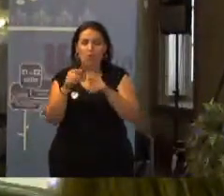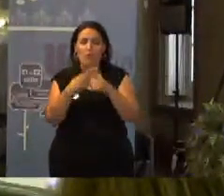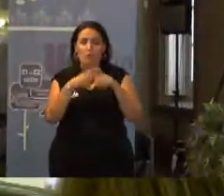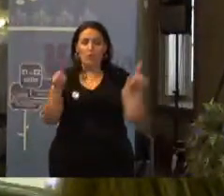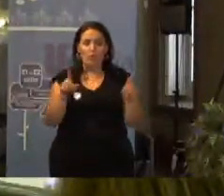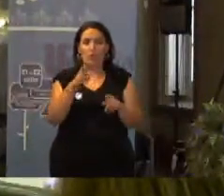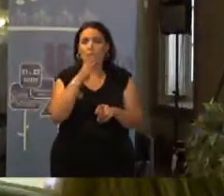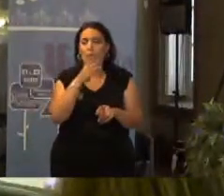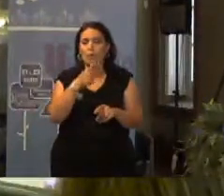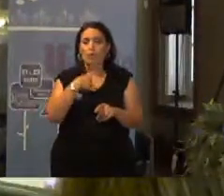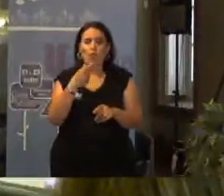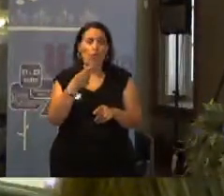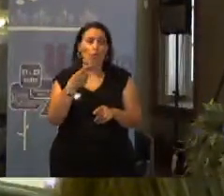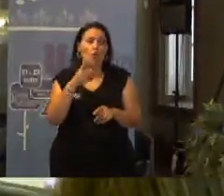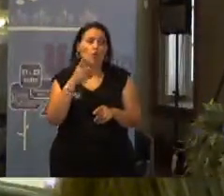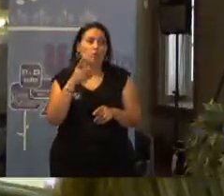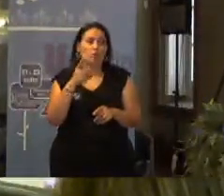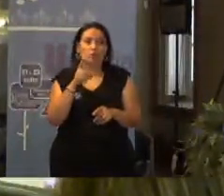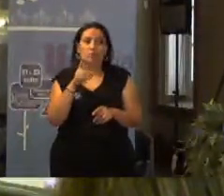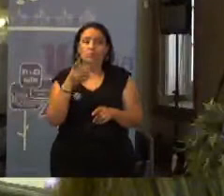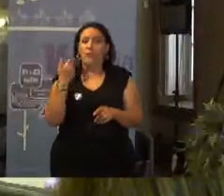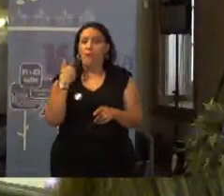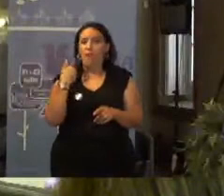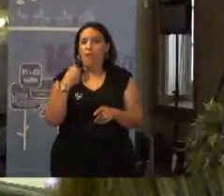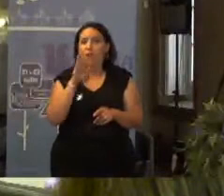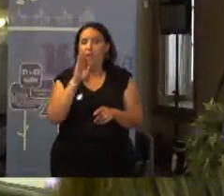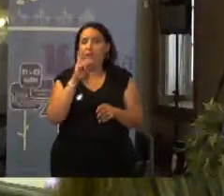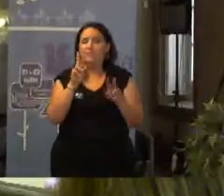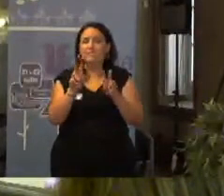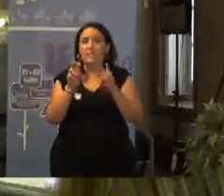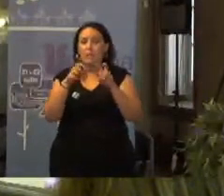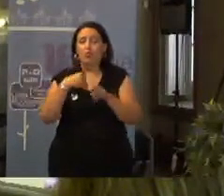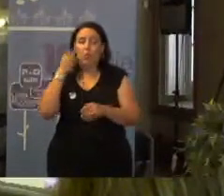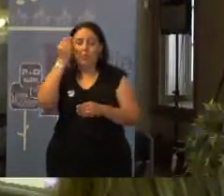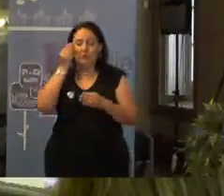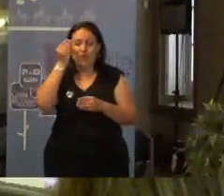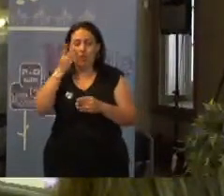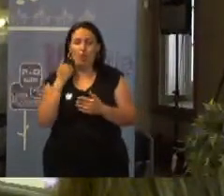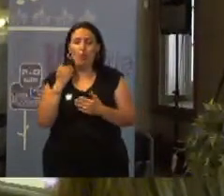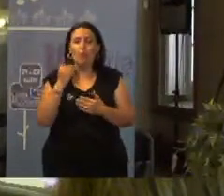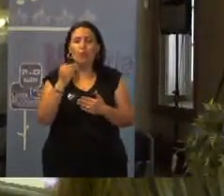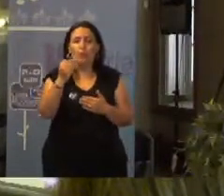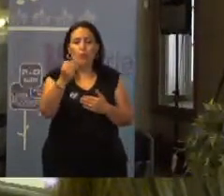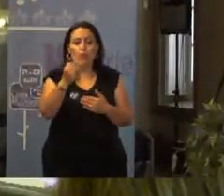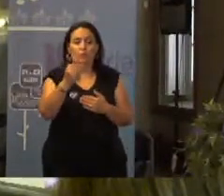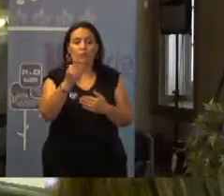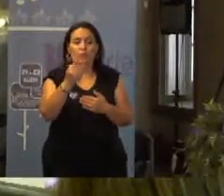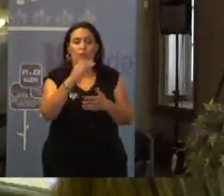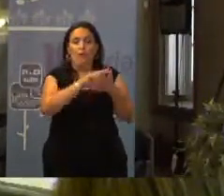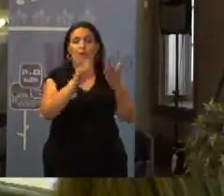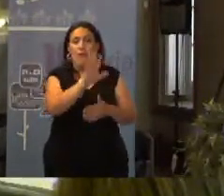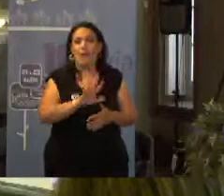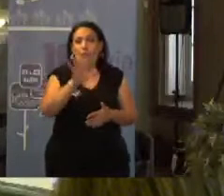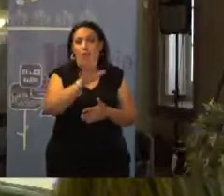cando falaba estaba a falar... Si, estaba falando sempre pensando nun horizonte de Galicia